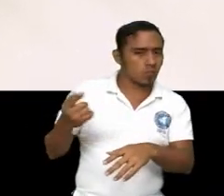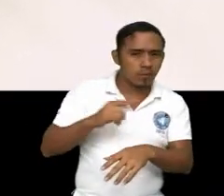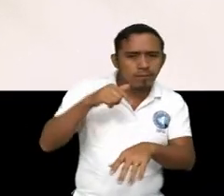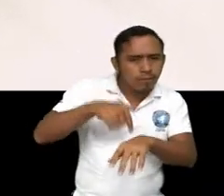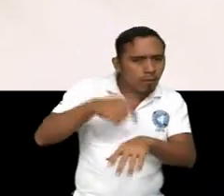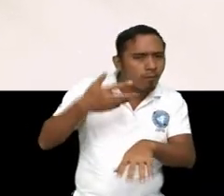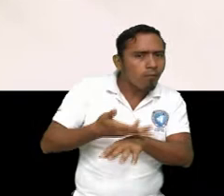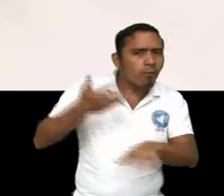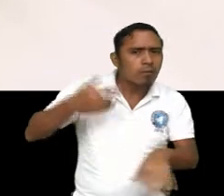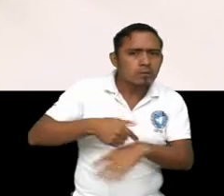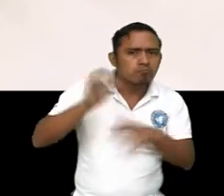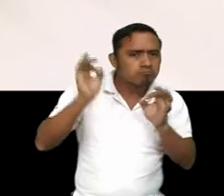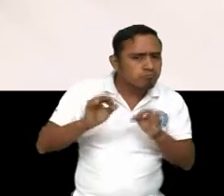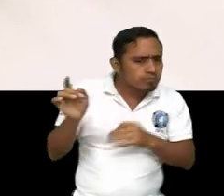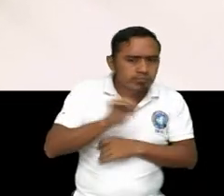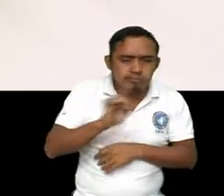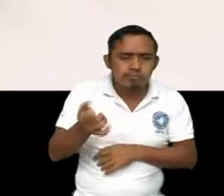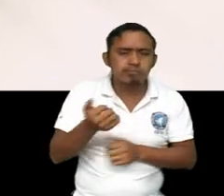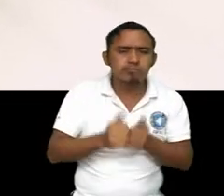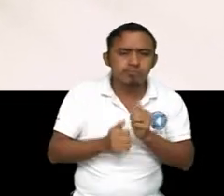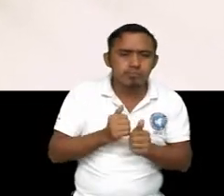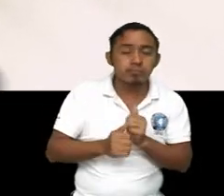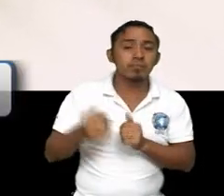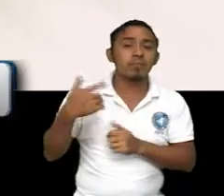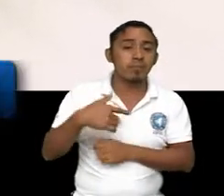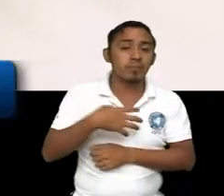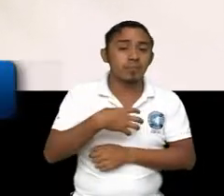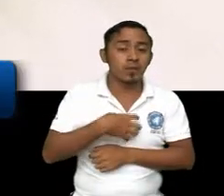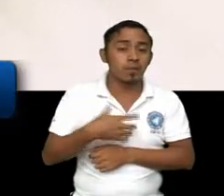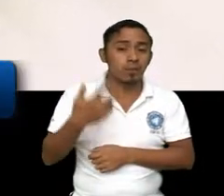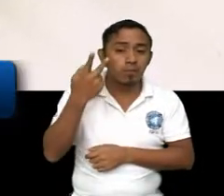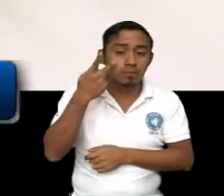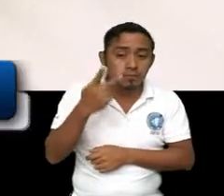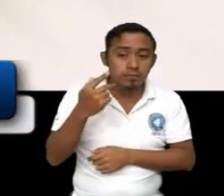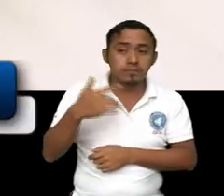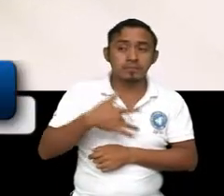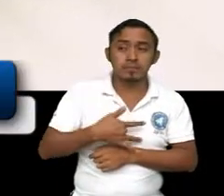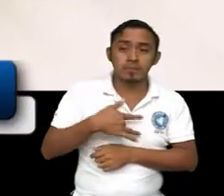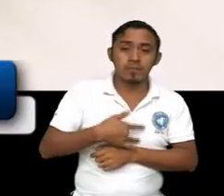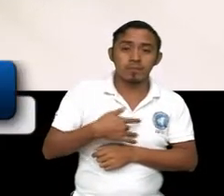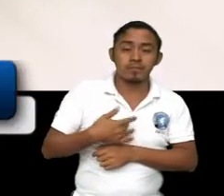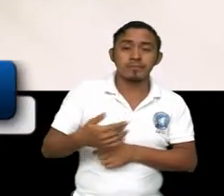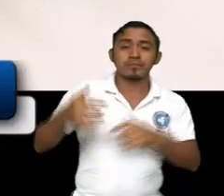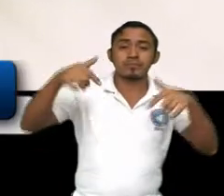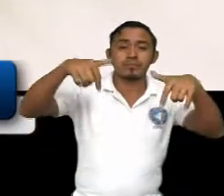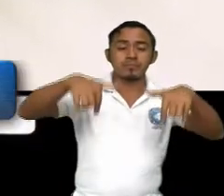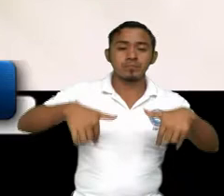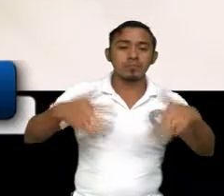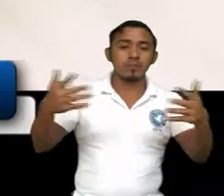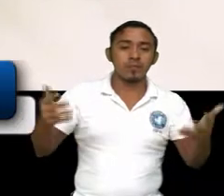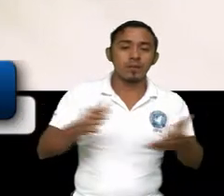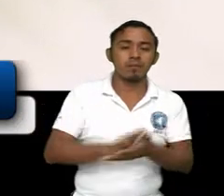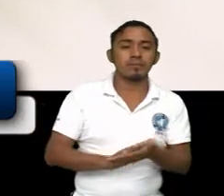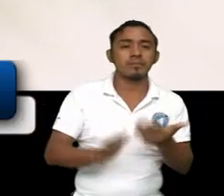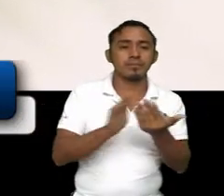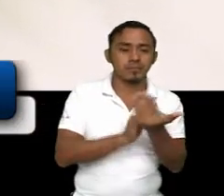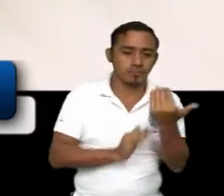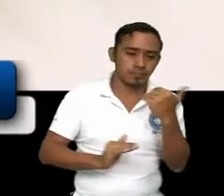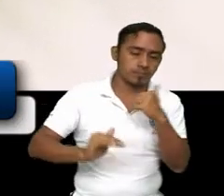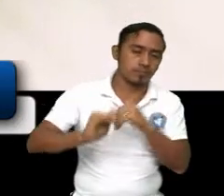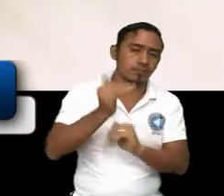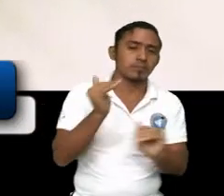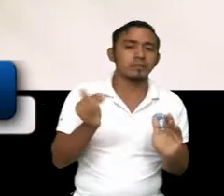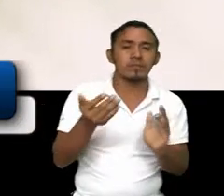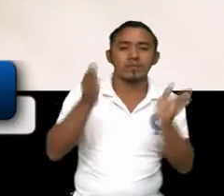esto no está bien y eso ese ojo clínico el que nosotros necesitamos regresar ponerle más atención a nuestros hijos